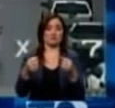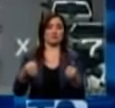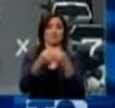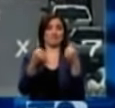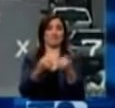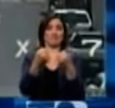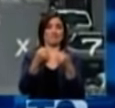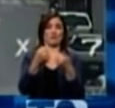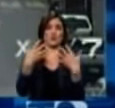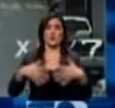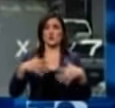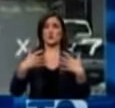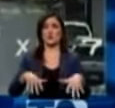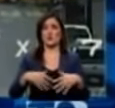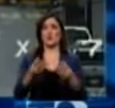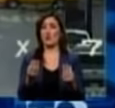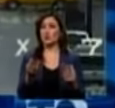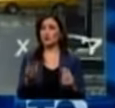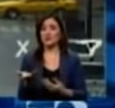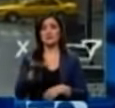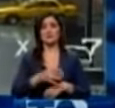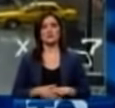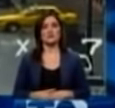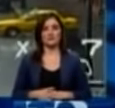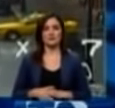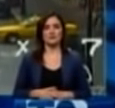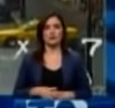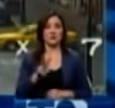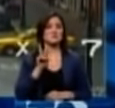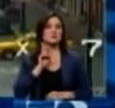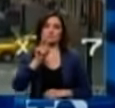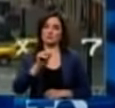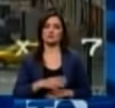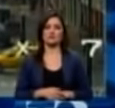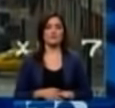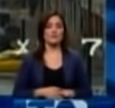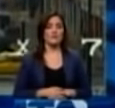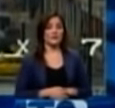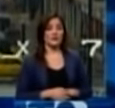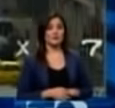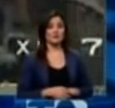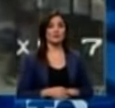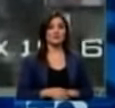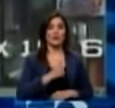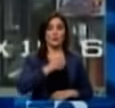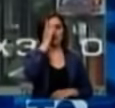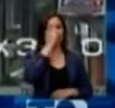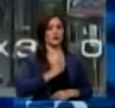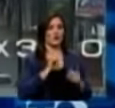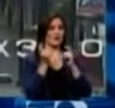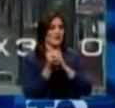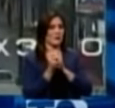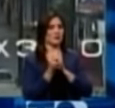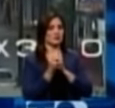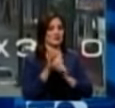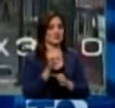son tantas que ya se vuelven incontables. Así que, por favor, no sea usted una víctima más. Depende de cada uno de nosotros cambiar esas